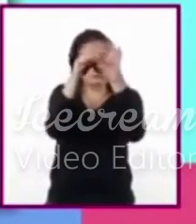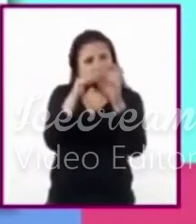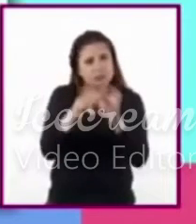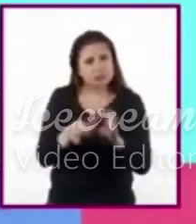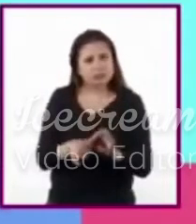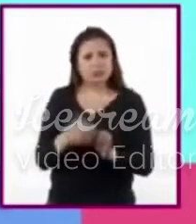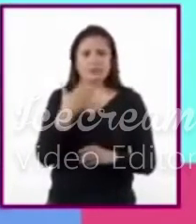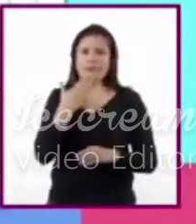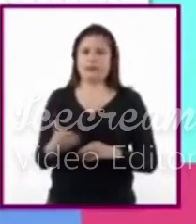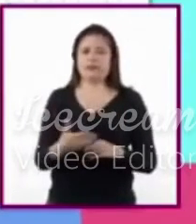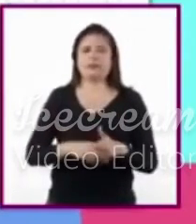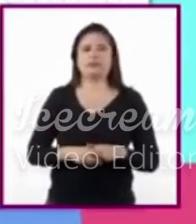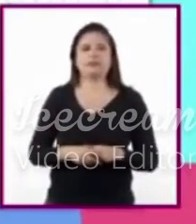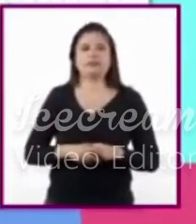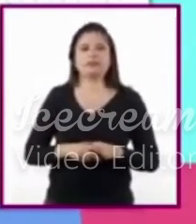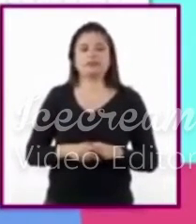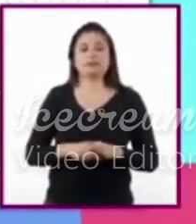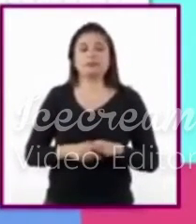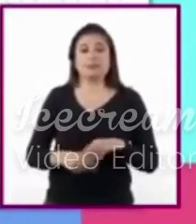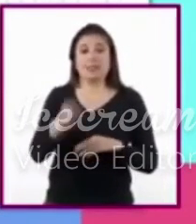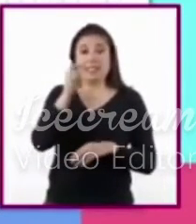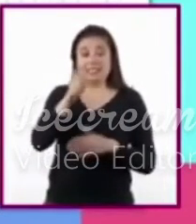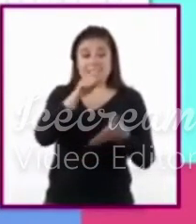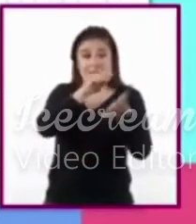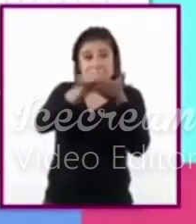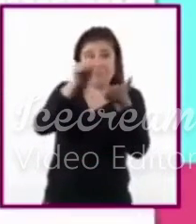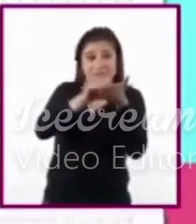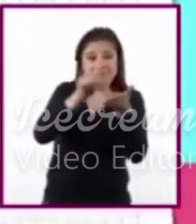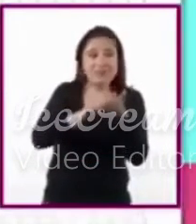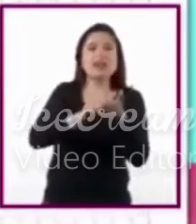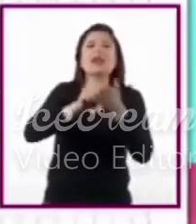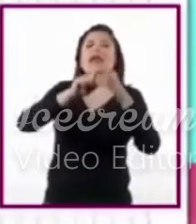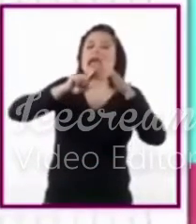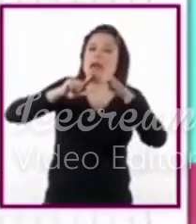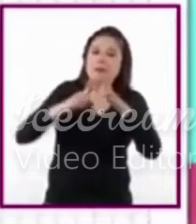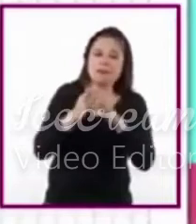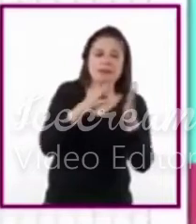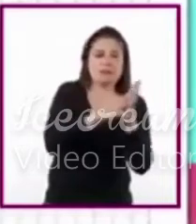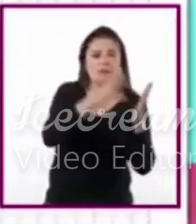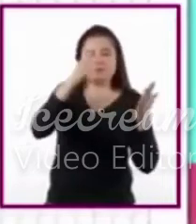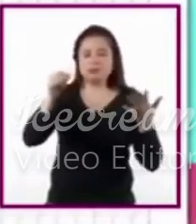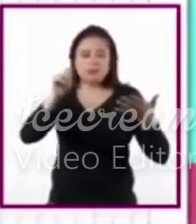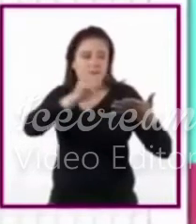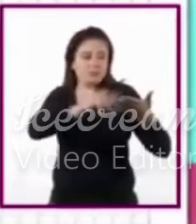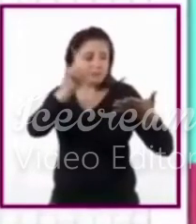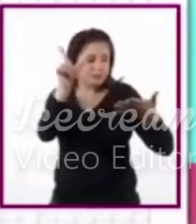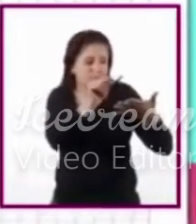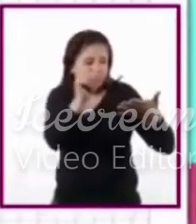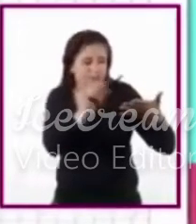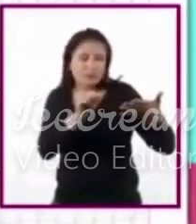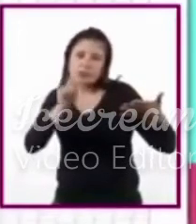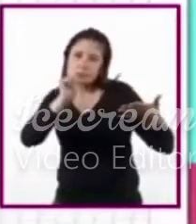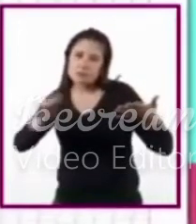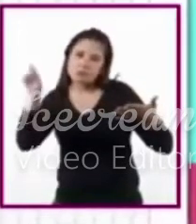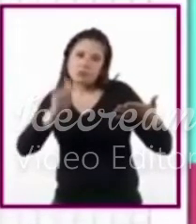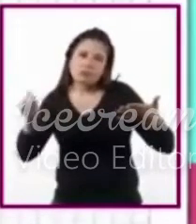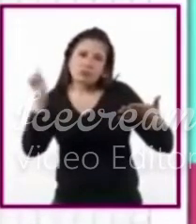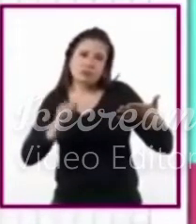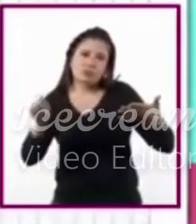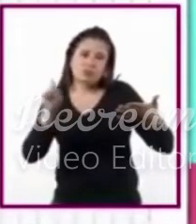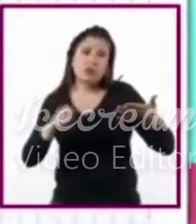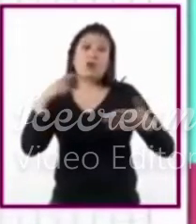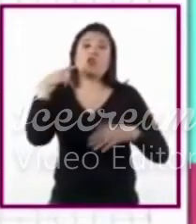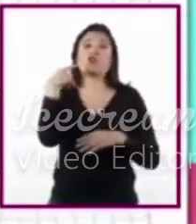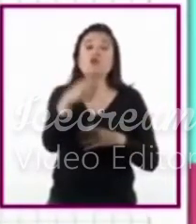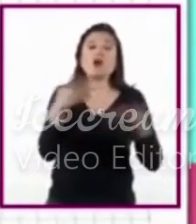texto. A partir de lo subrayado, comenzar a escribir el resumen utilizando palabras propias, es decir,